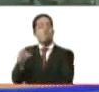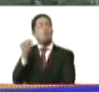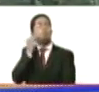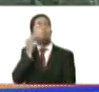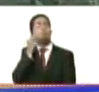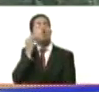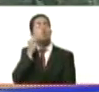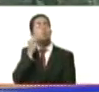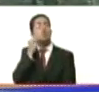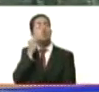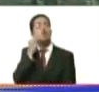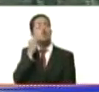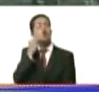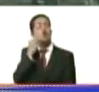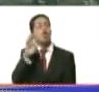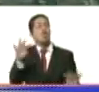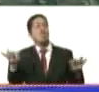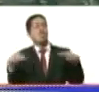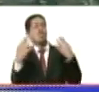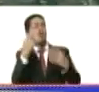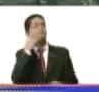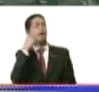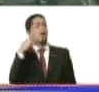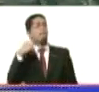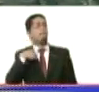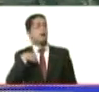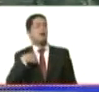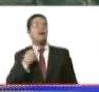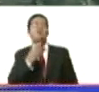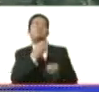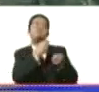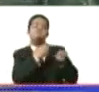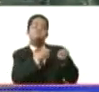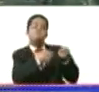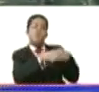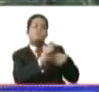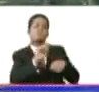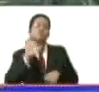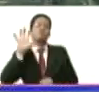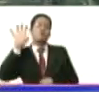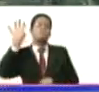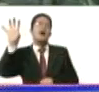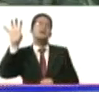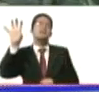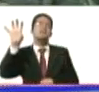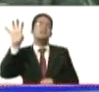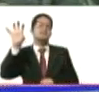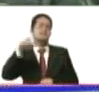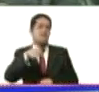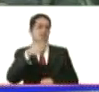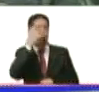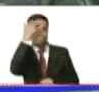dando el ridículo y vendiendo la patria imaginaria que él vende,